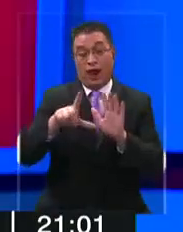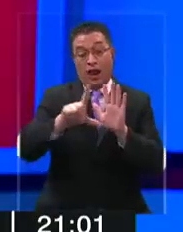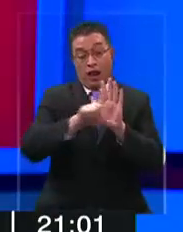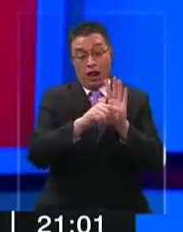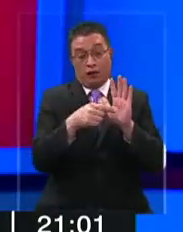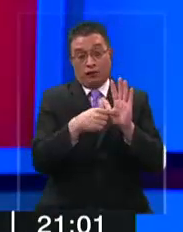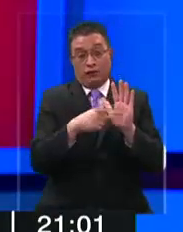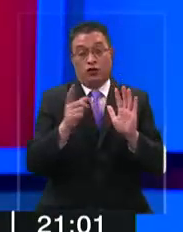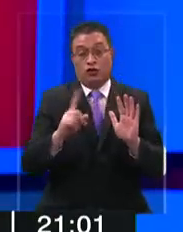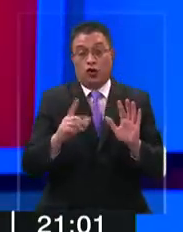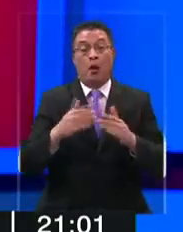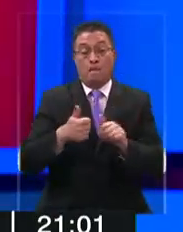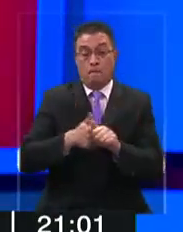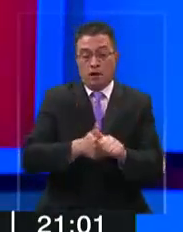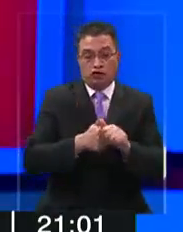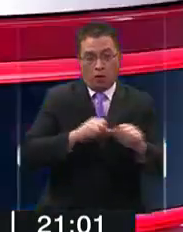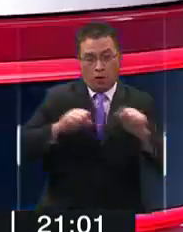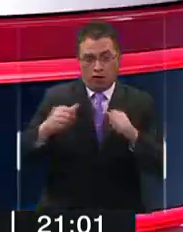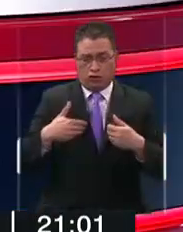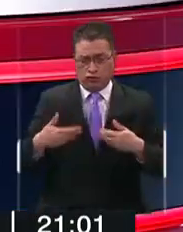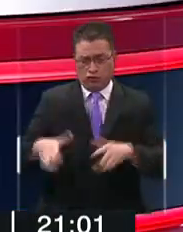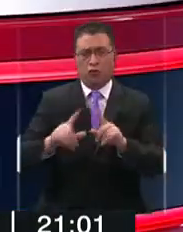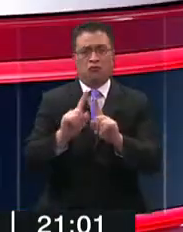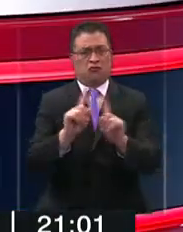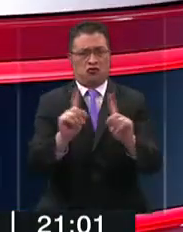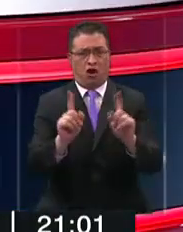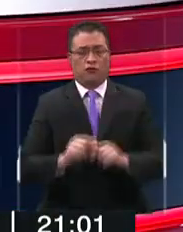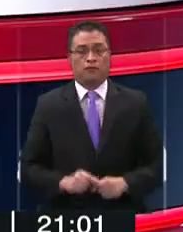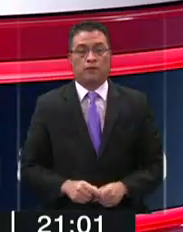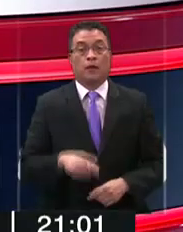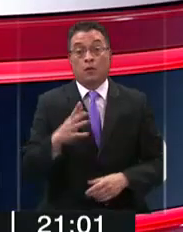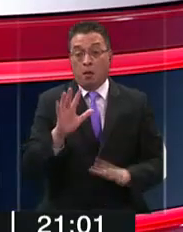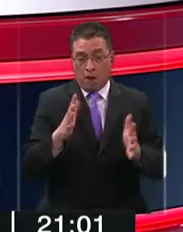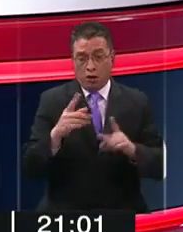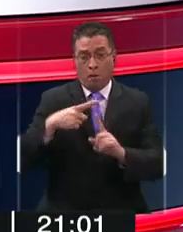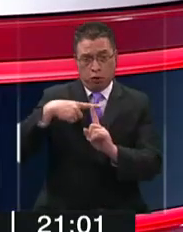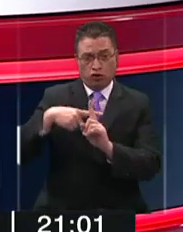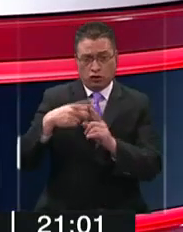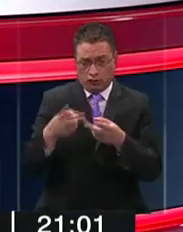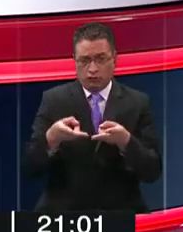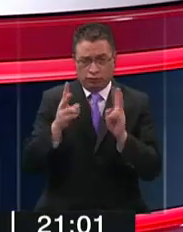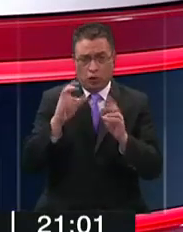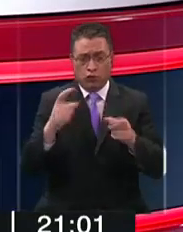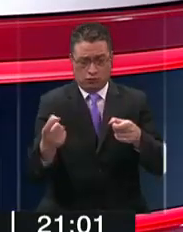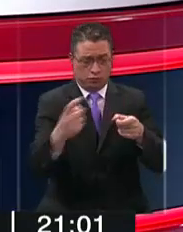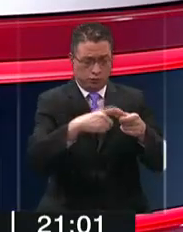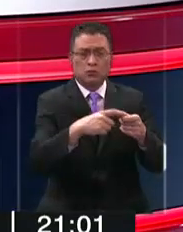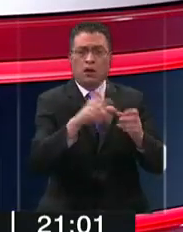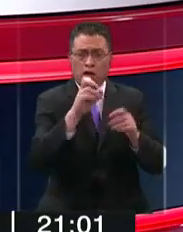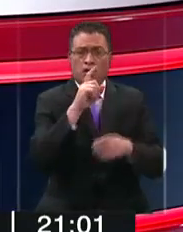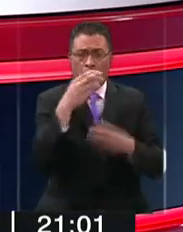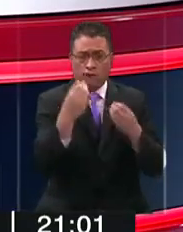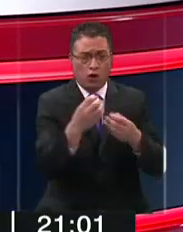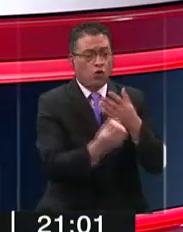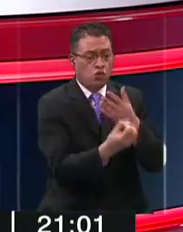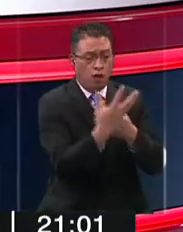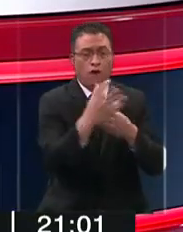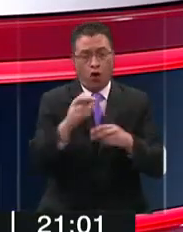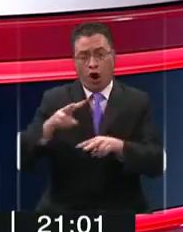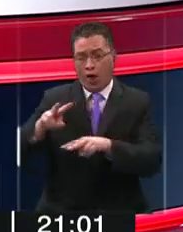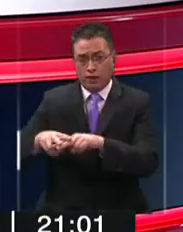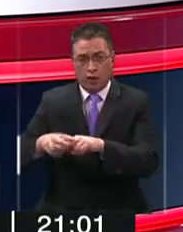que no están cediendo a las presiones de los políticos. Parece positivo dar facilidades a quienes quieran militar en un partido, sea nuevo o sea